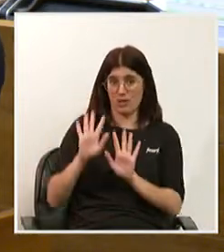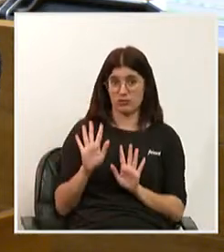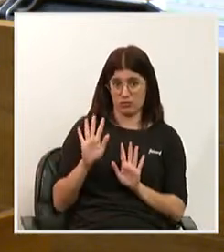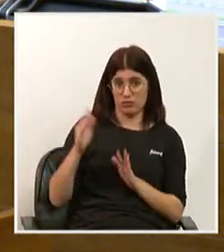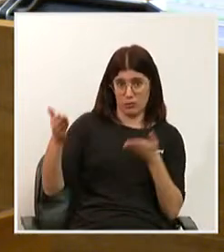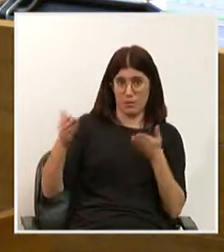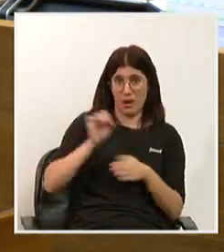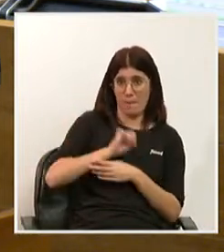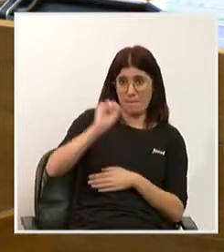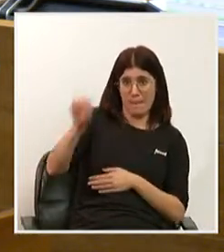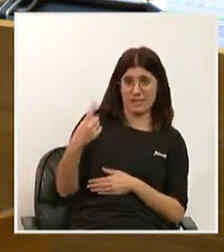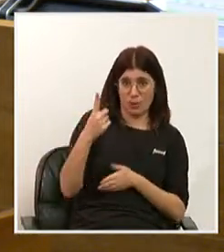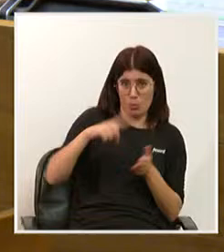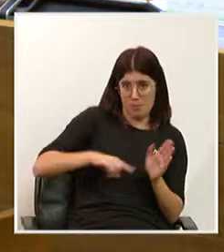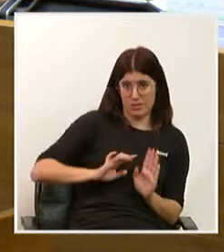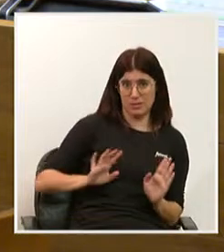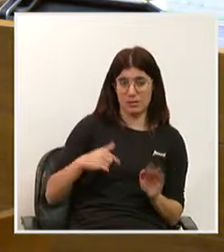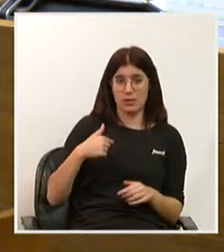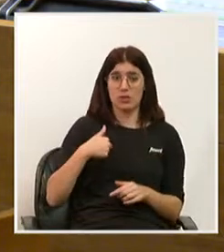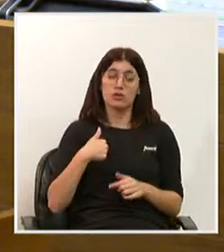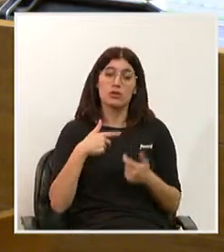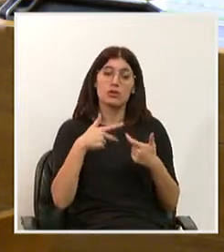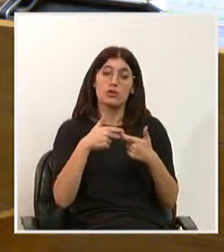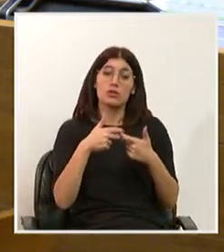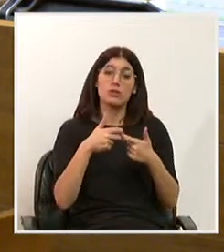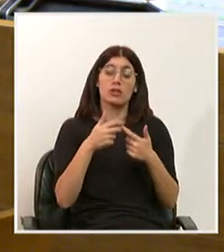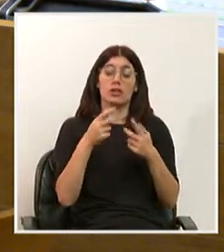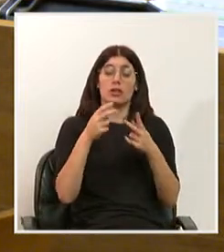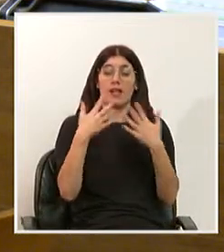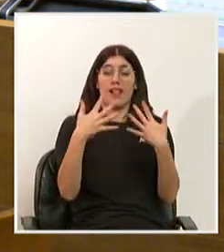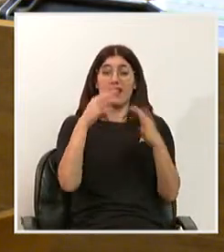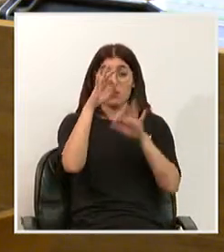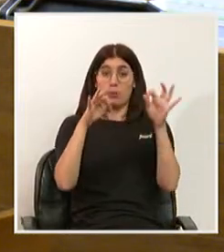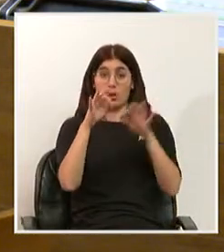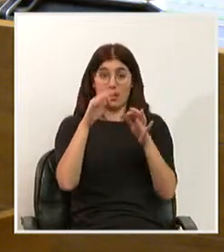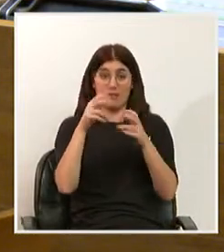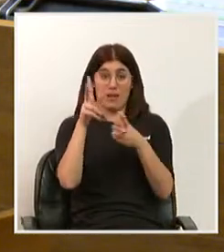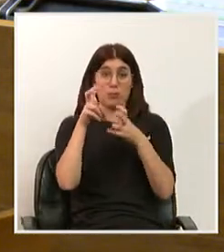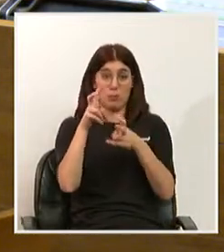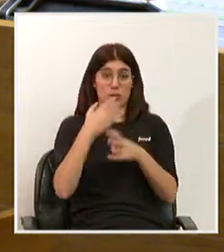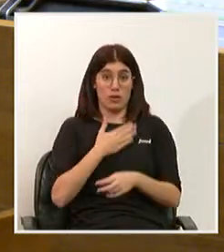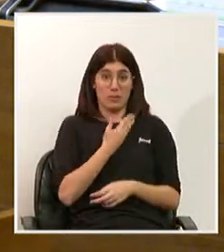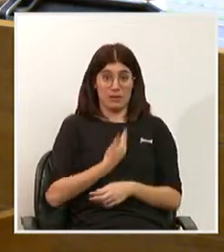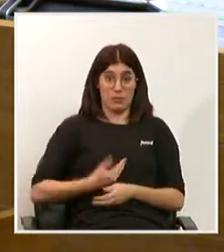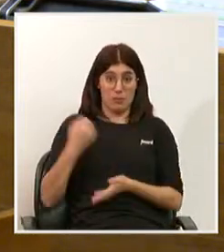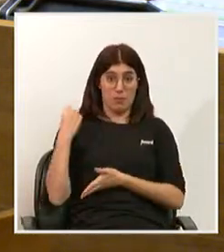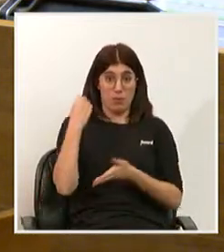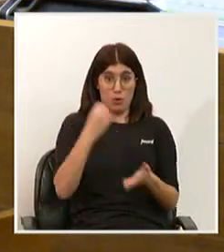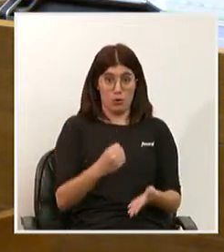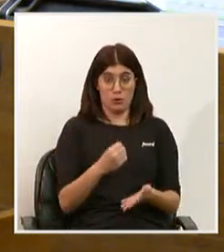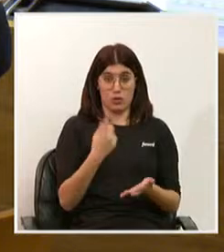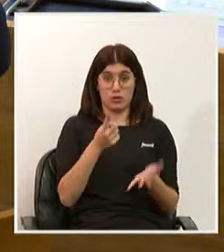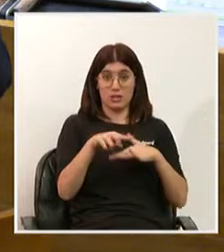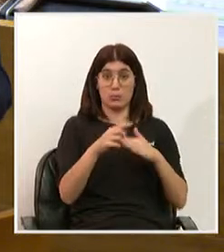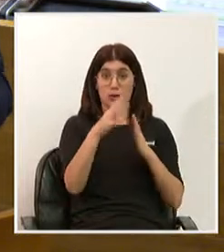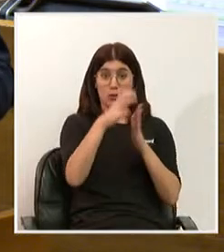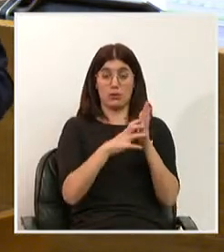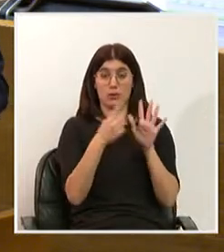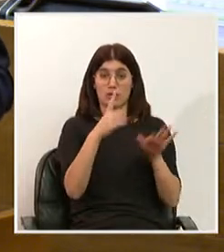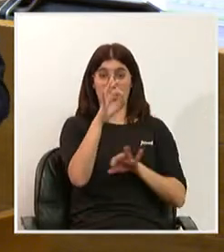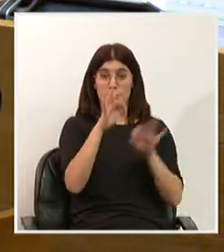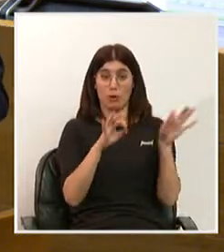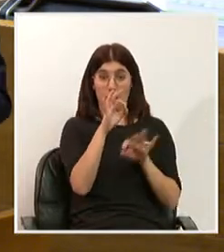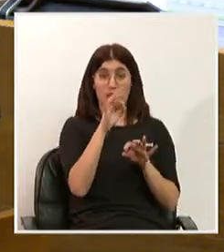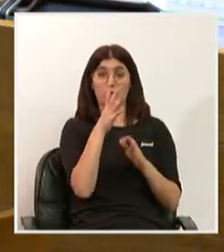reducido el tipo del 10% del impuesto de patrimonio que con ustedes se pagaba en solo 6 meses un reducido del 6% y en un Super